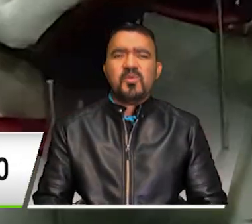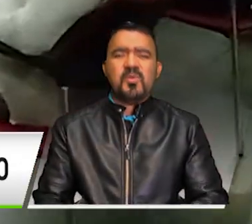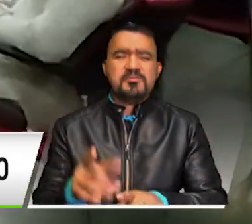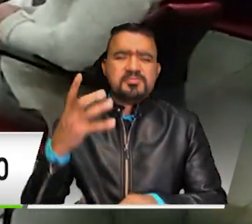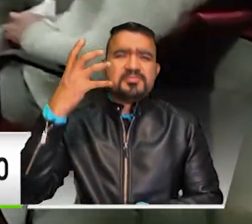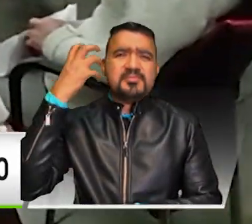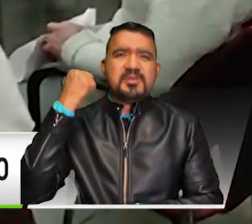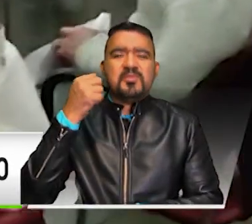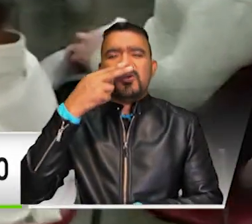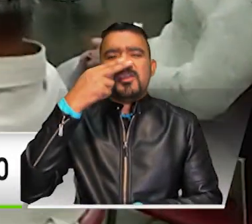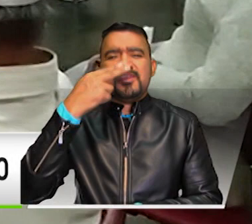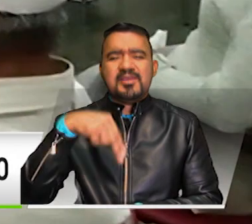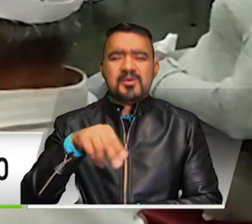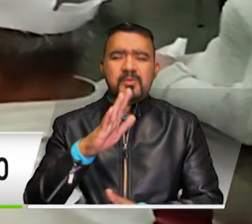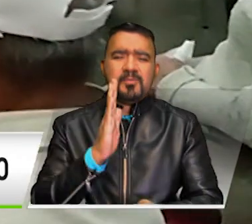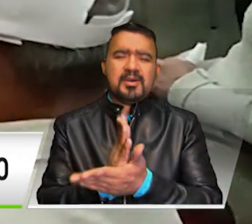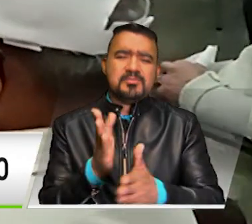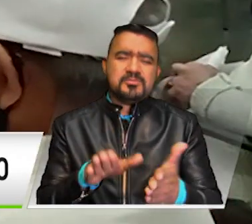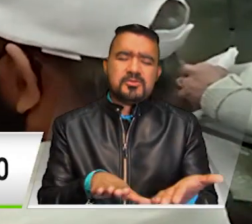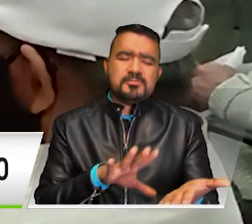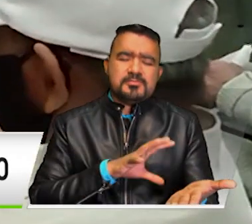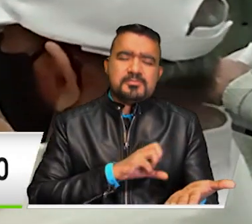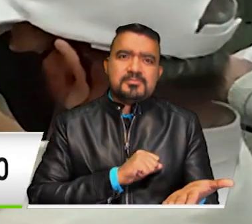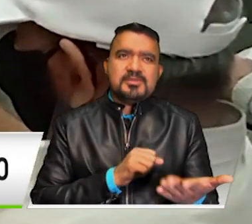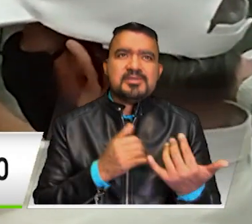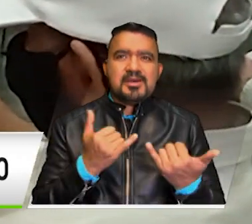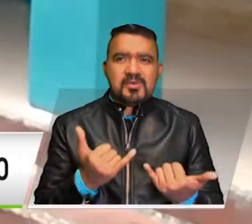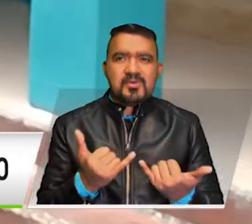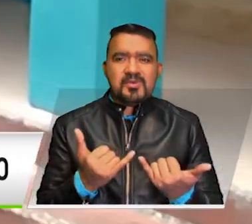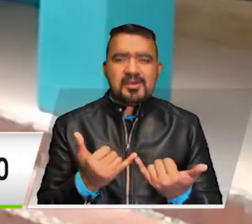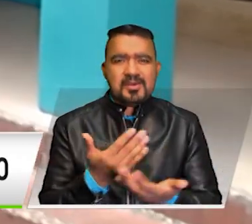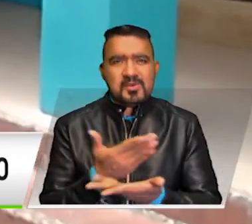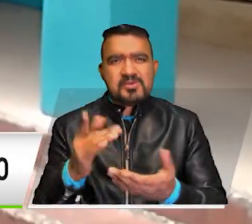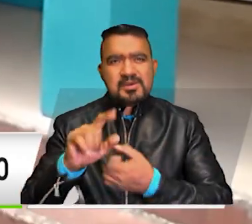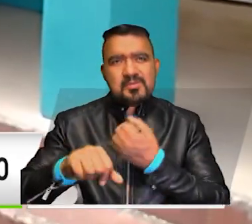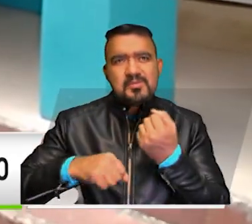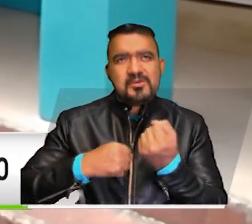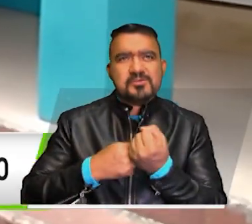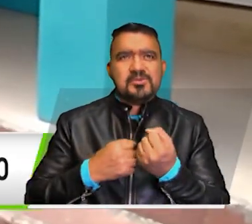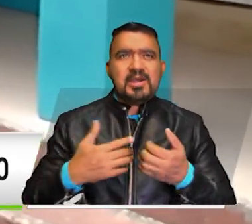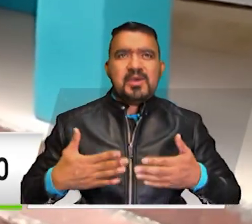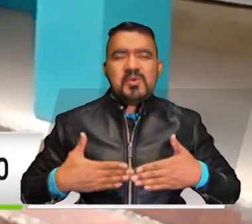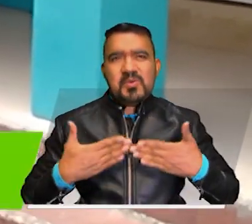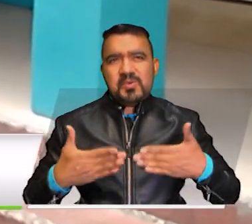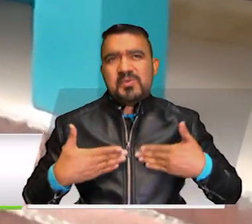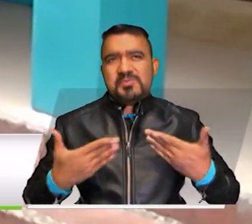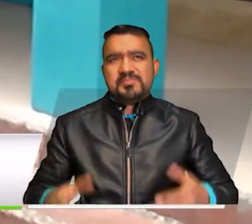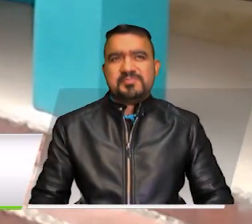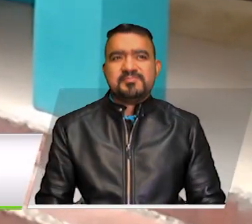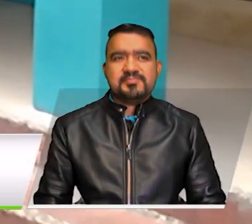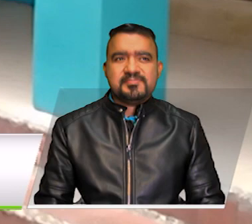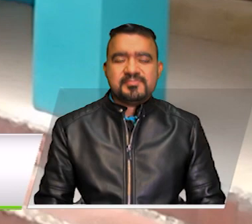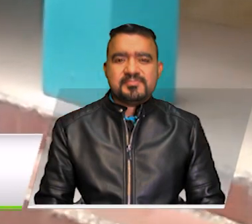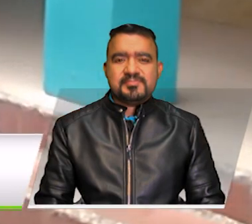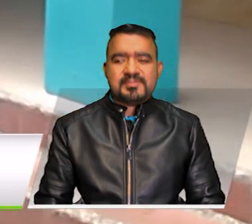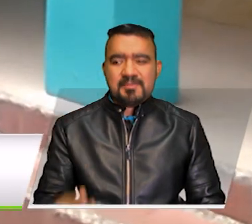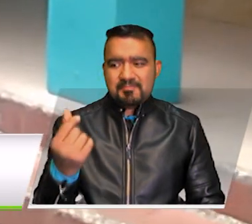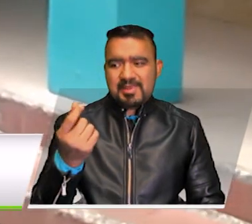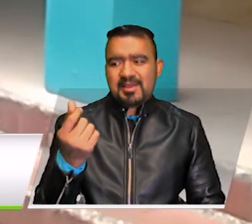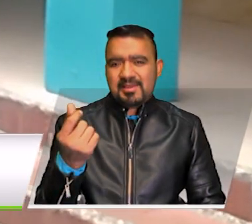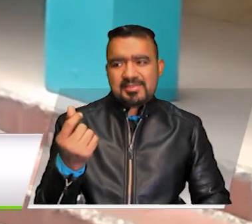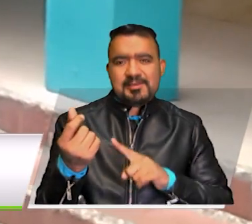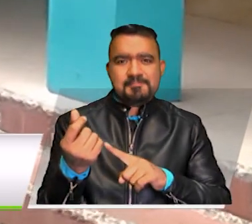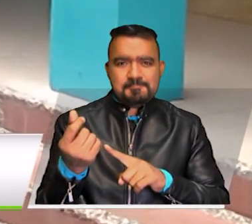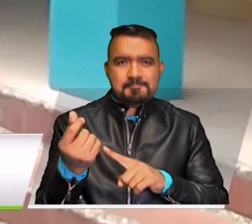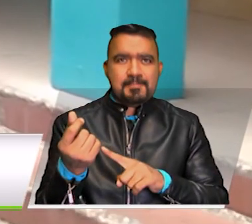años perdió a su hijo, tiene ahora como cumplir uno de sus sueños. Estoy muy contenta porque me llegó ese dinerito para